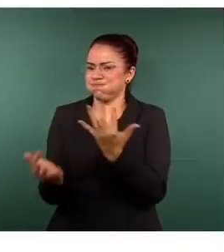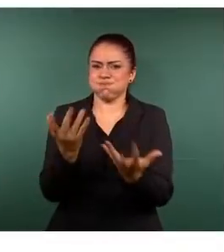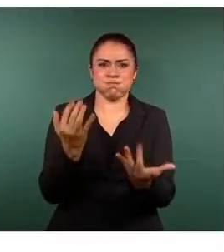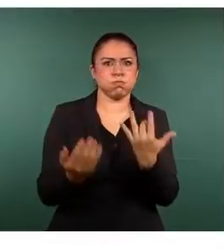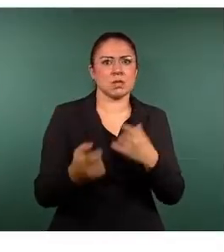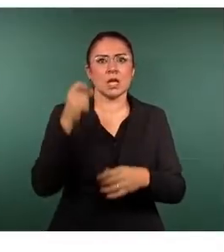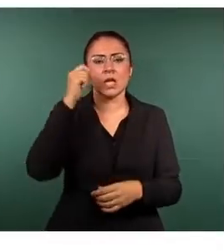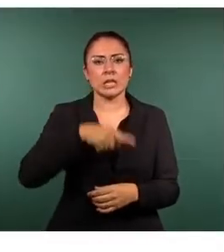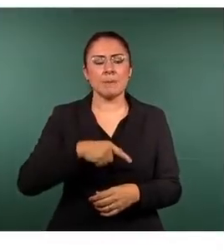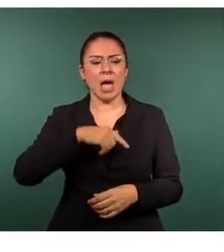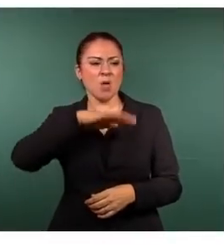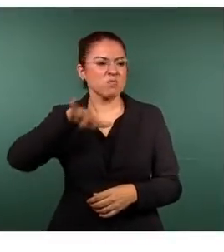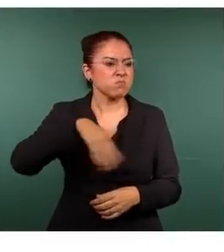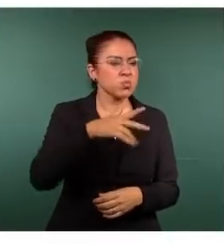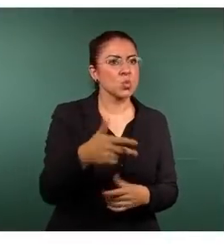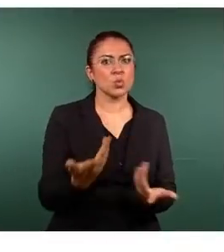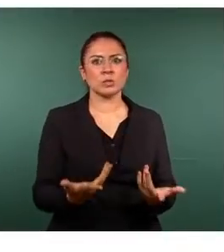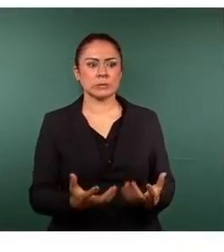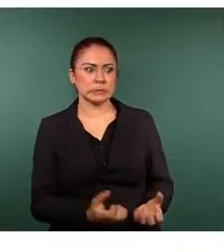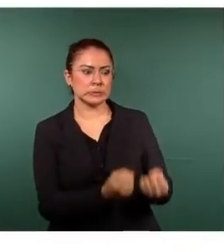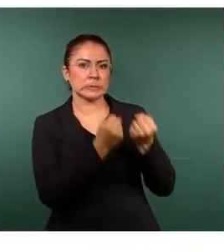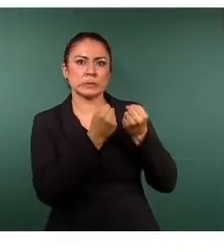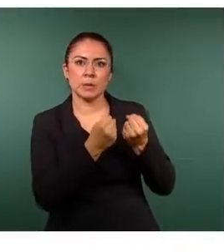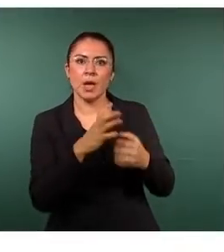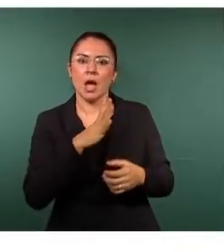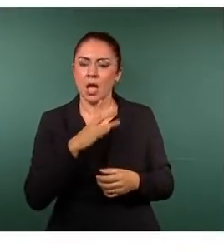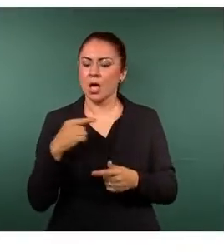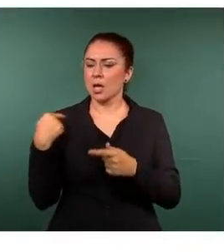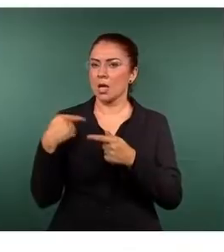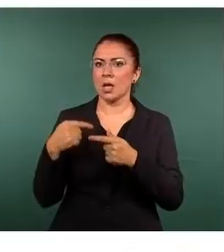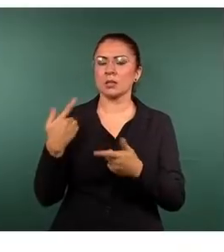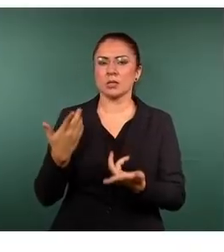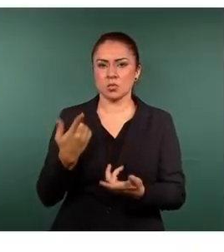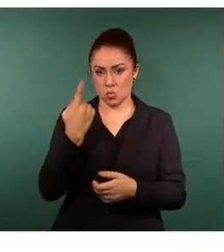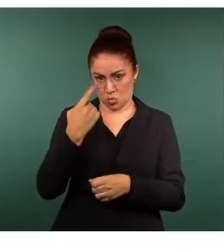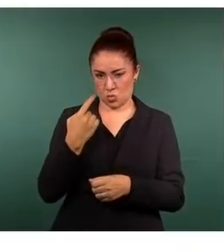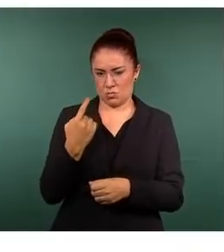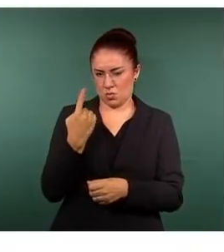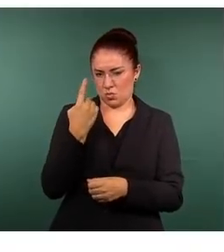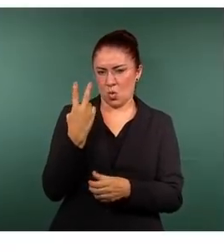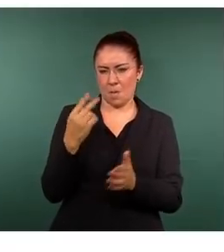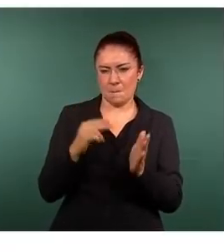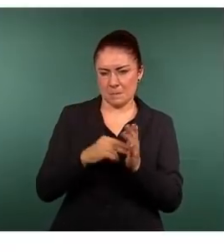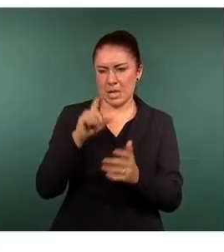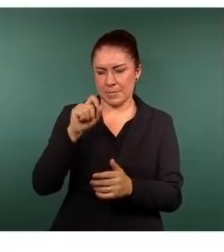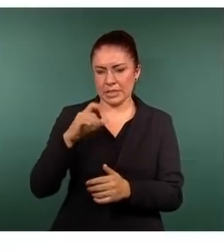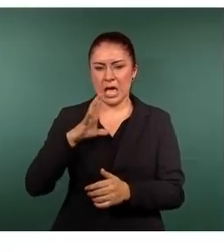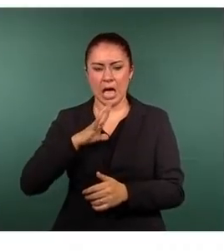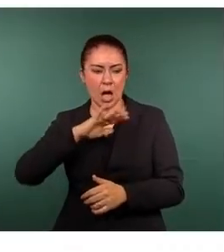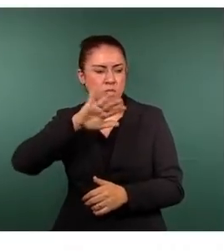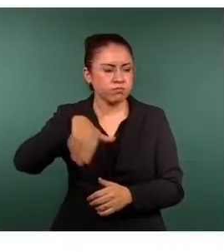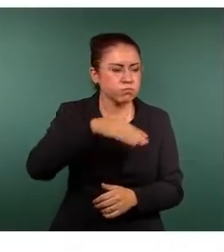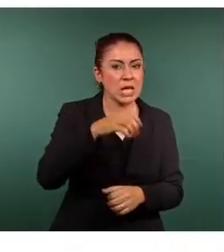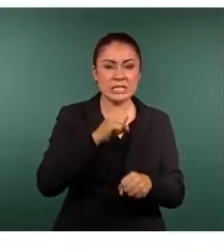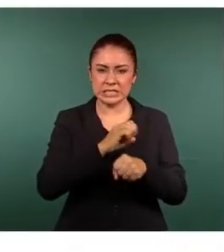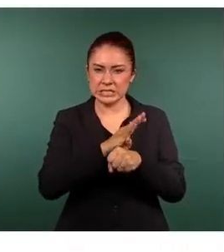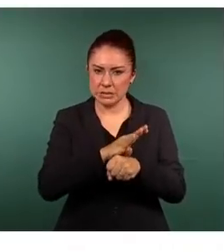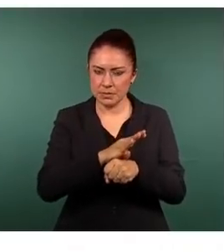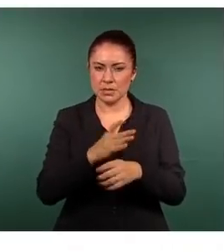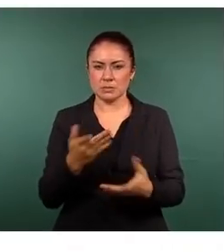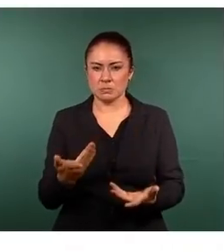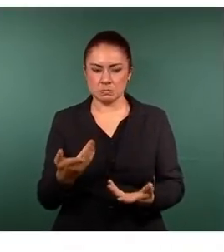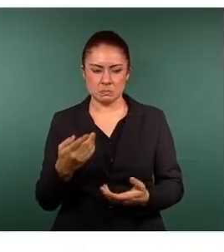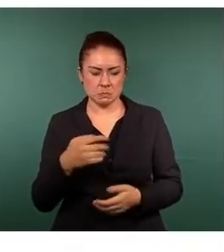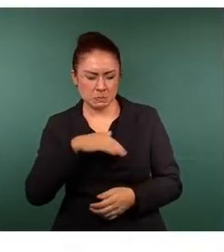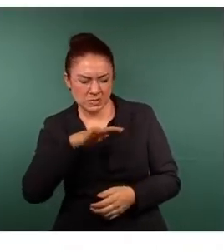y rescate en el presente año a través de la estación naval de búsqueda rescate y salvamento en san blas que